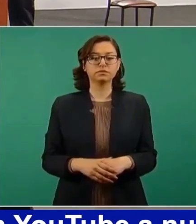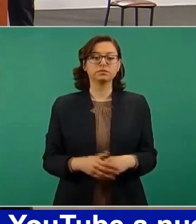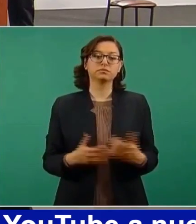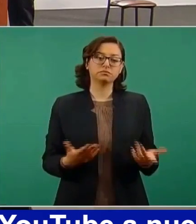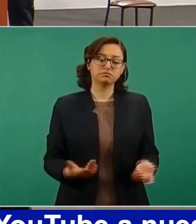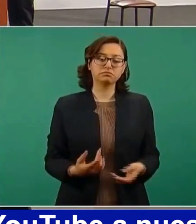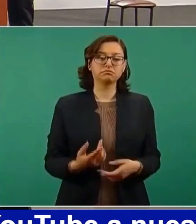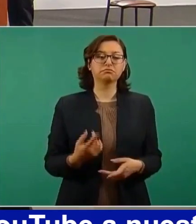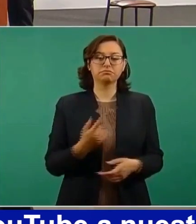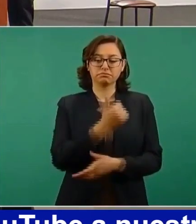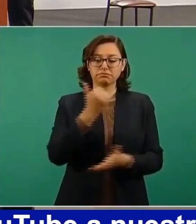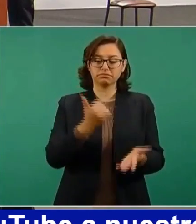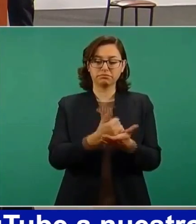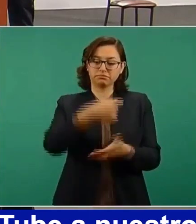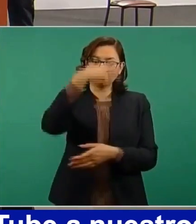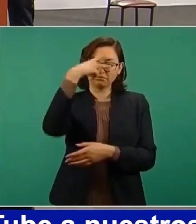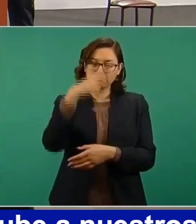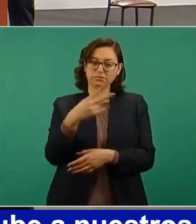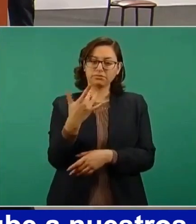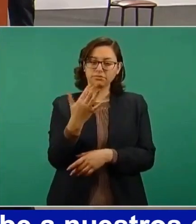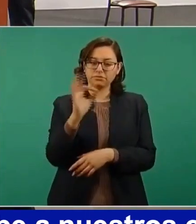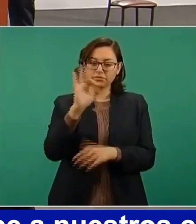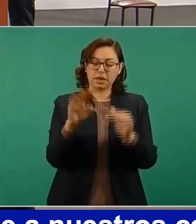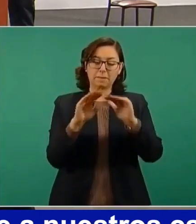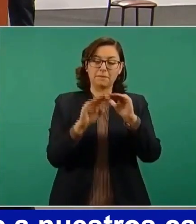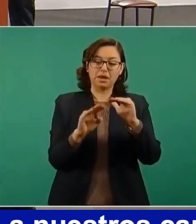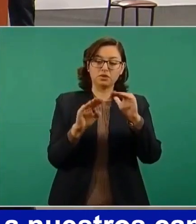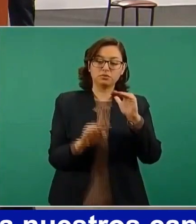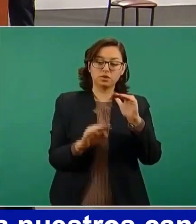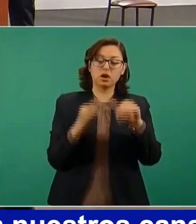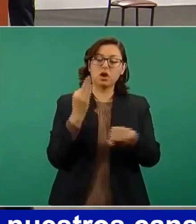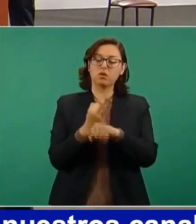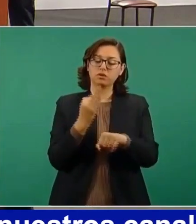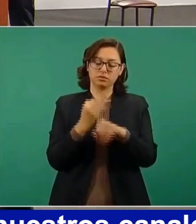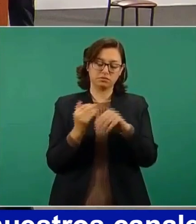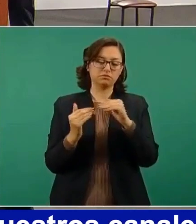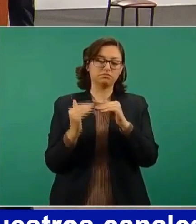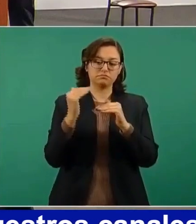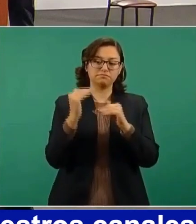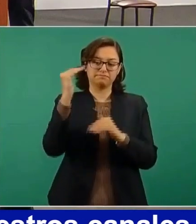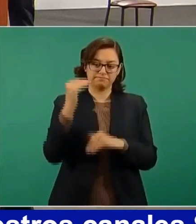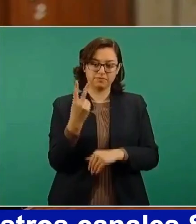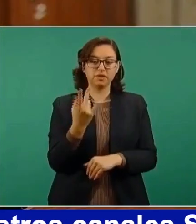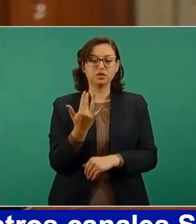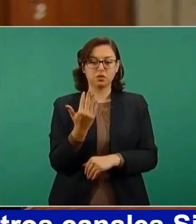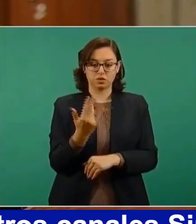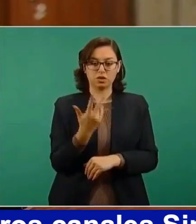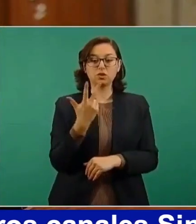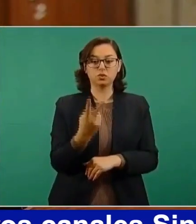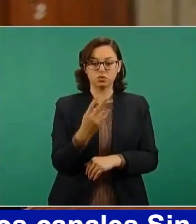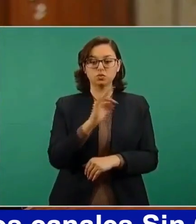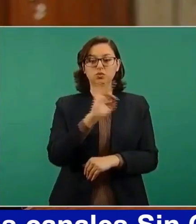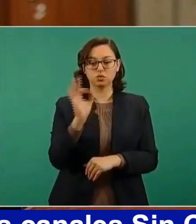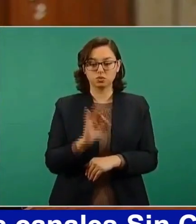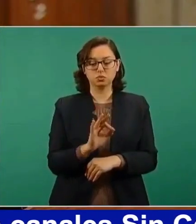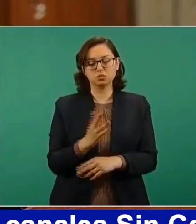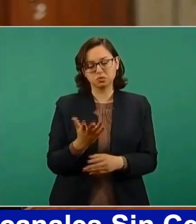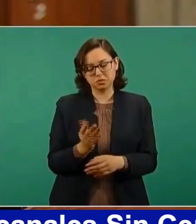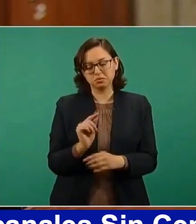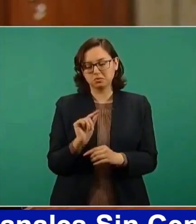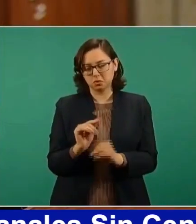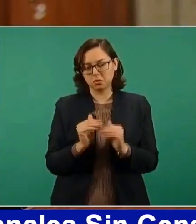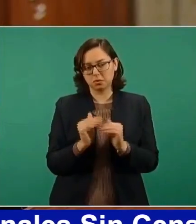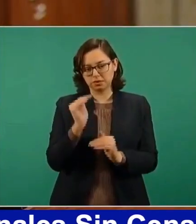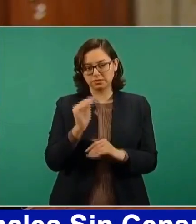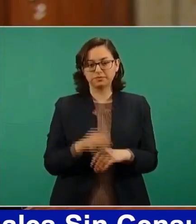de 50 y ahora tiene 52, y esta es una oscilación pequeña y no significativa. Pero